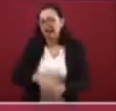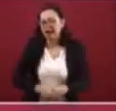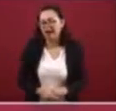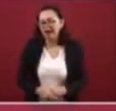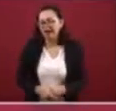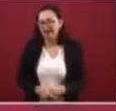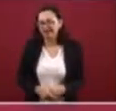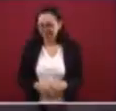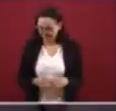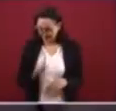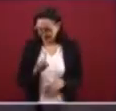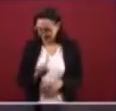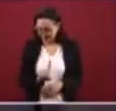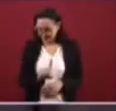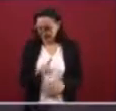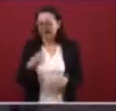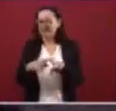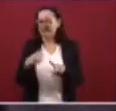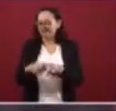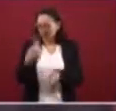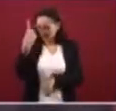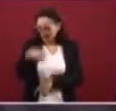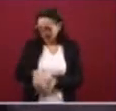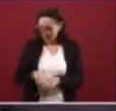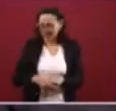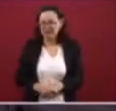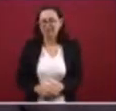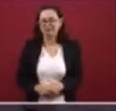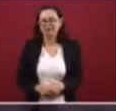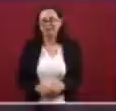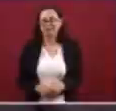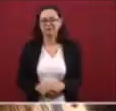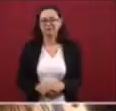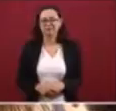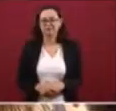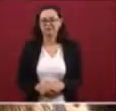firmar esos contratos. Bueno, pues estamos ahora